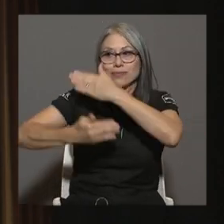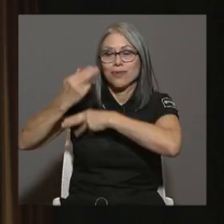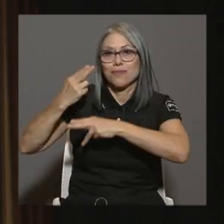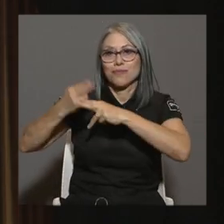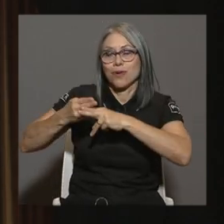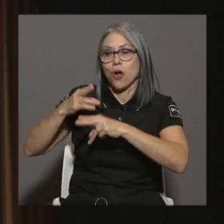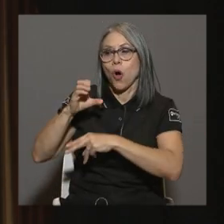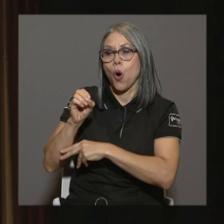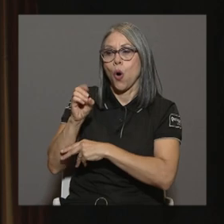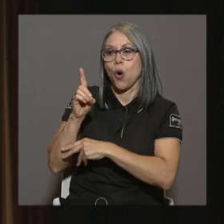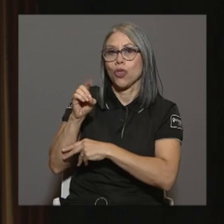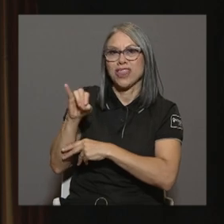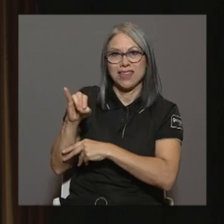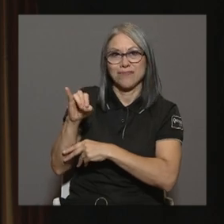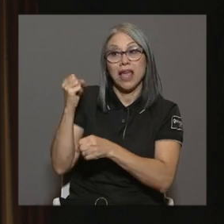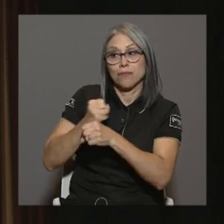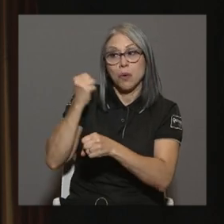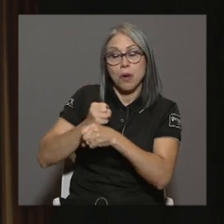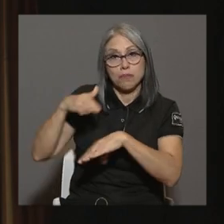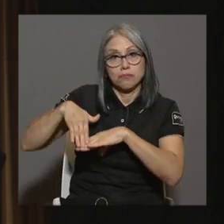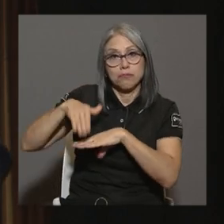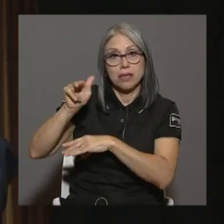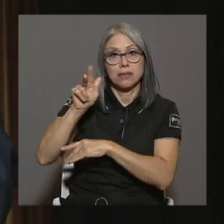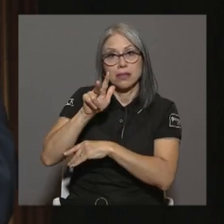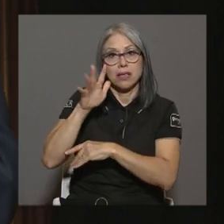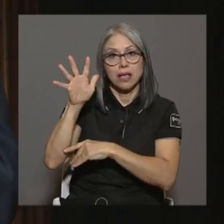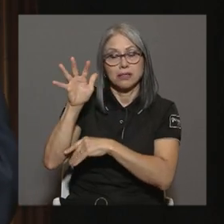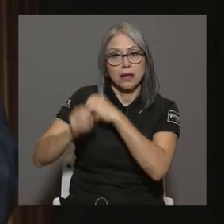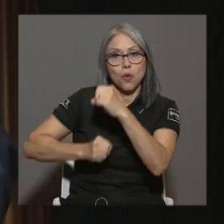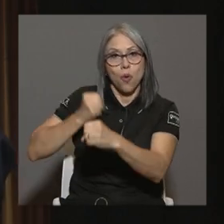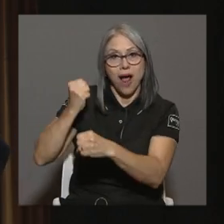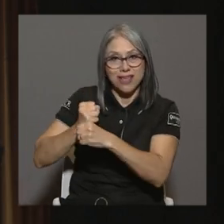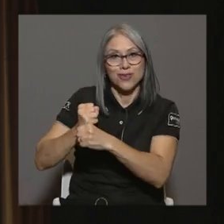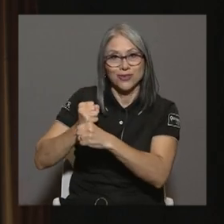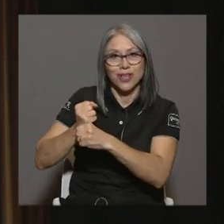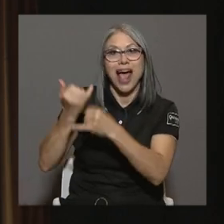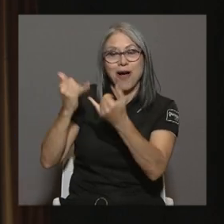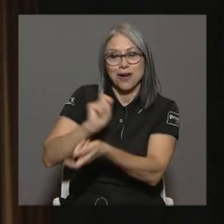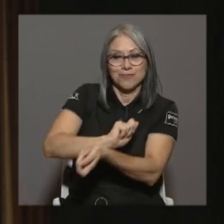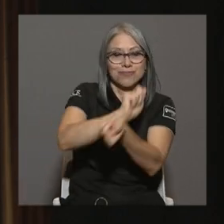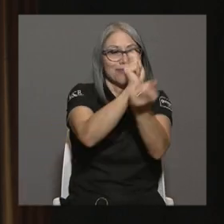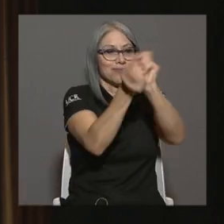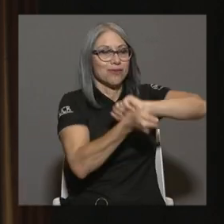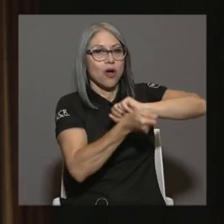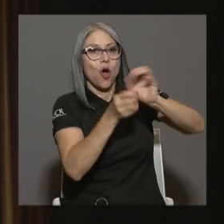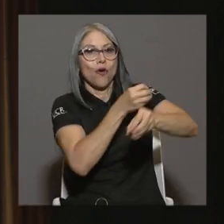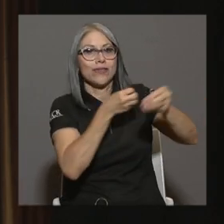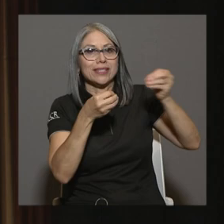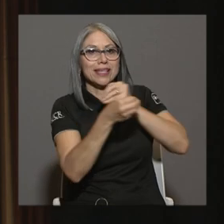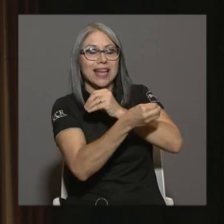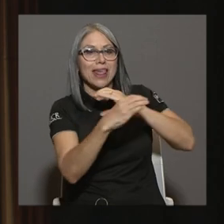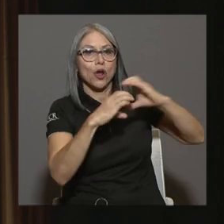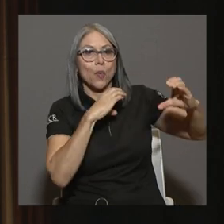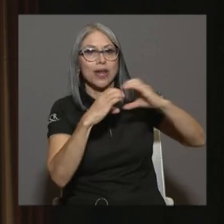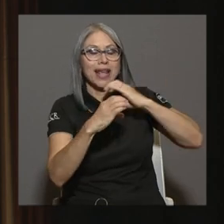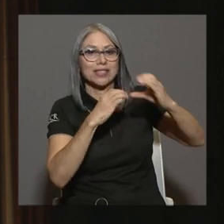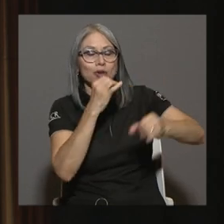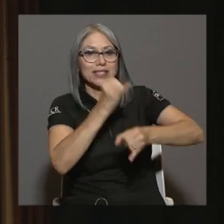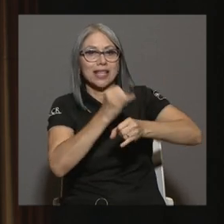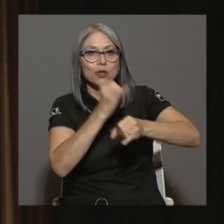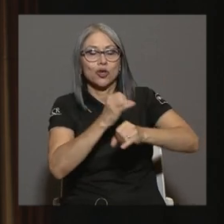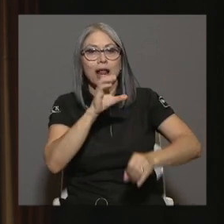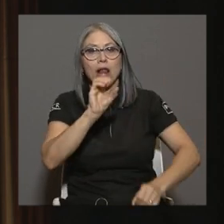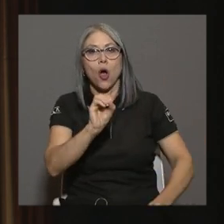ODI, que funcionó por más de 35 años en la Oficina de Comunicación Institucional,